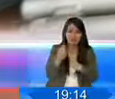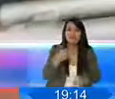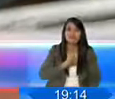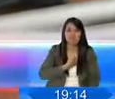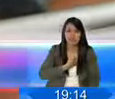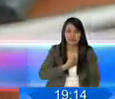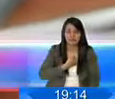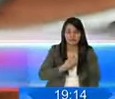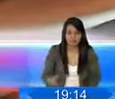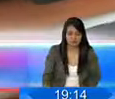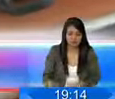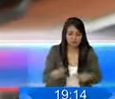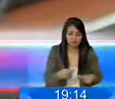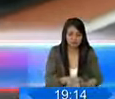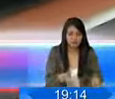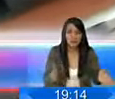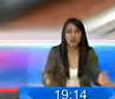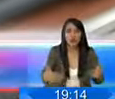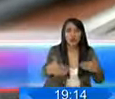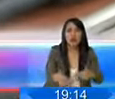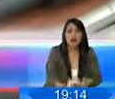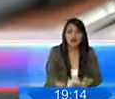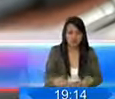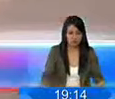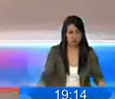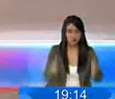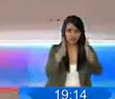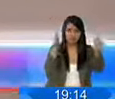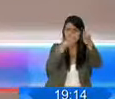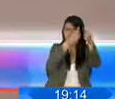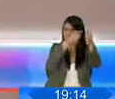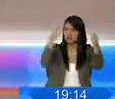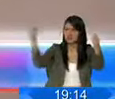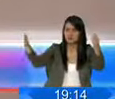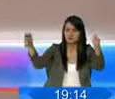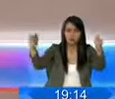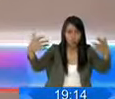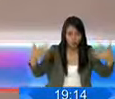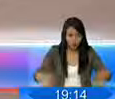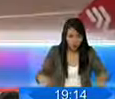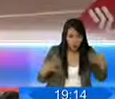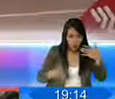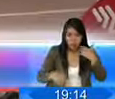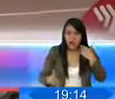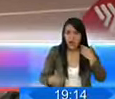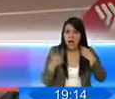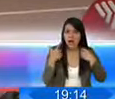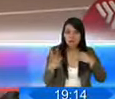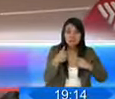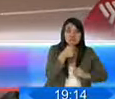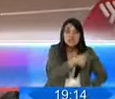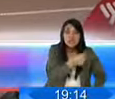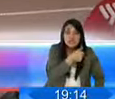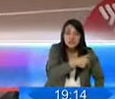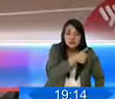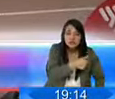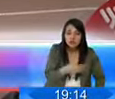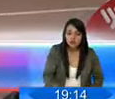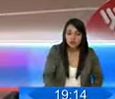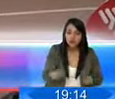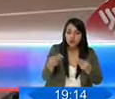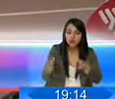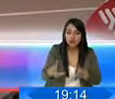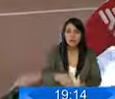voluntaria llevó a los policías hasta un cuarto donde en una especie de armario tenía guardado todo un arsenal. Voluntariamente procedió a